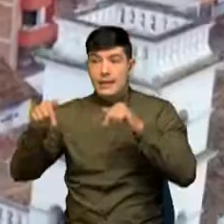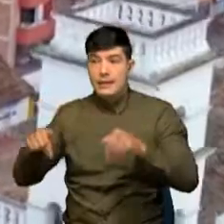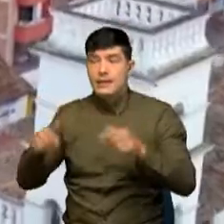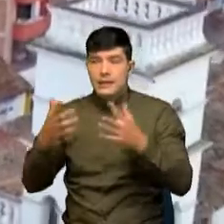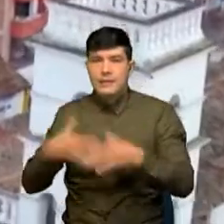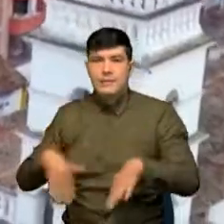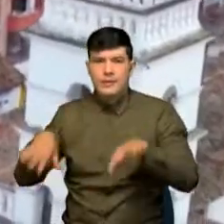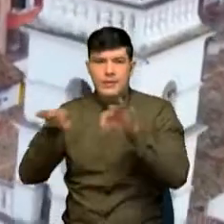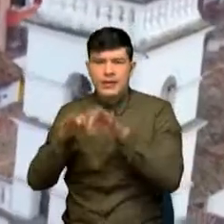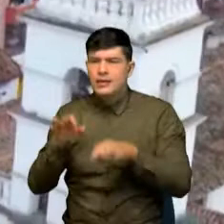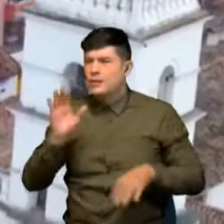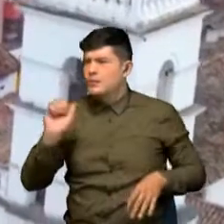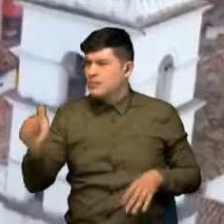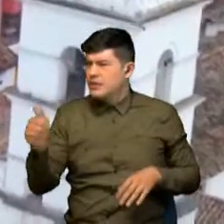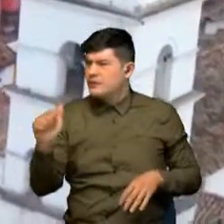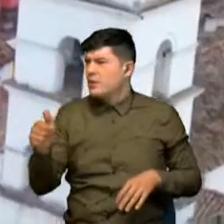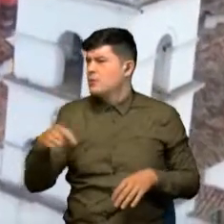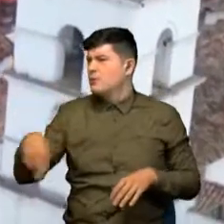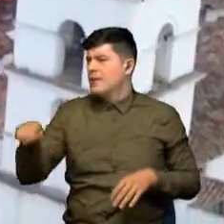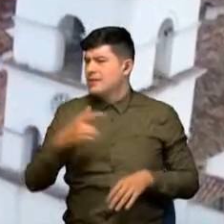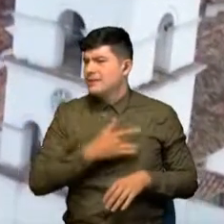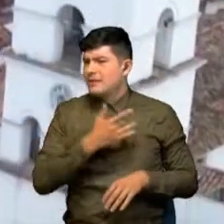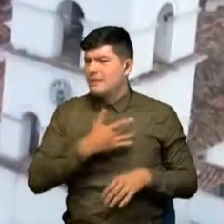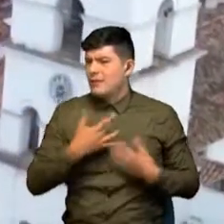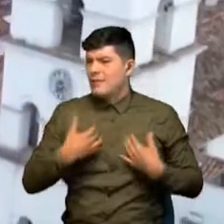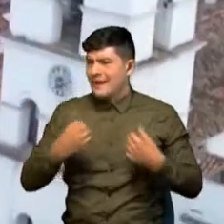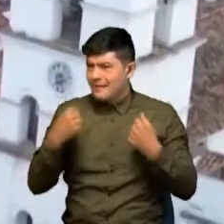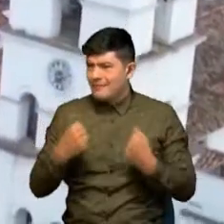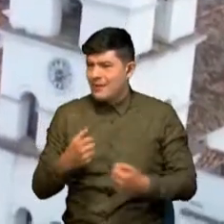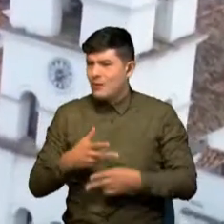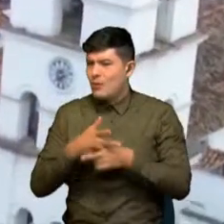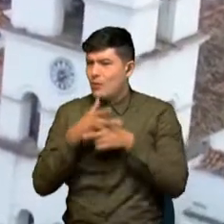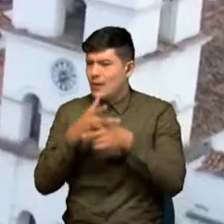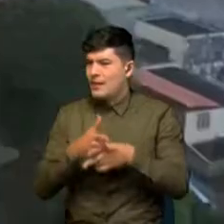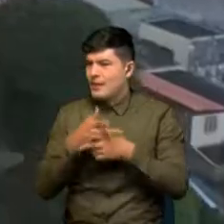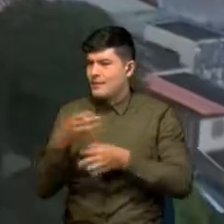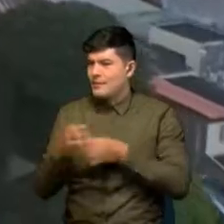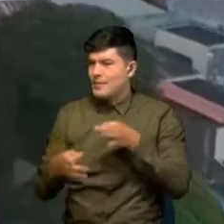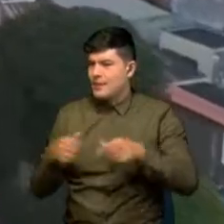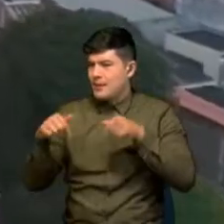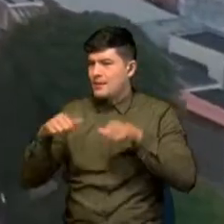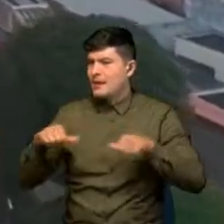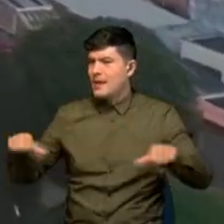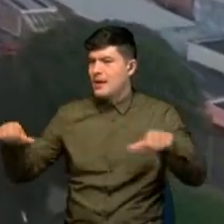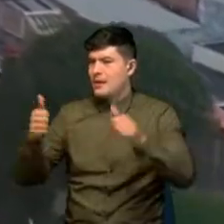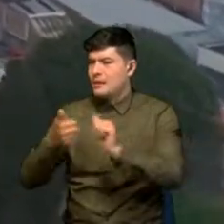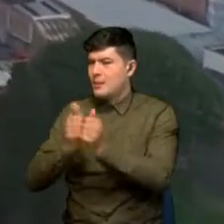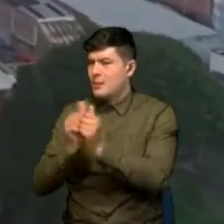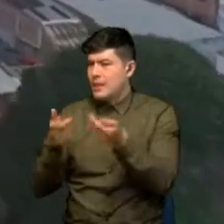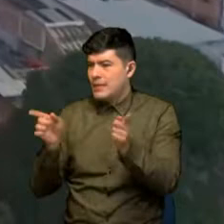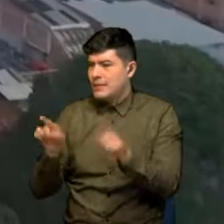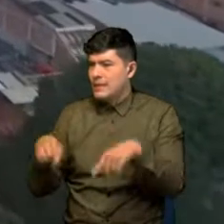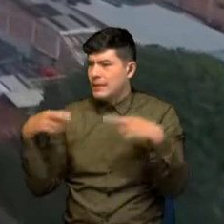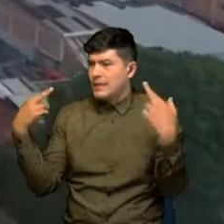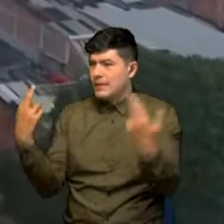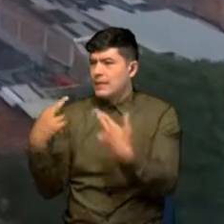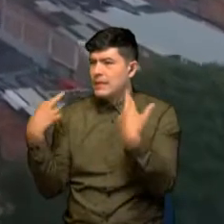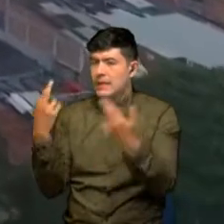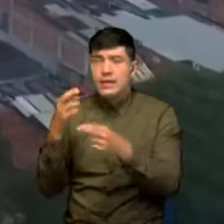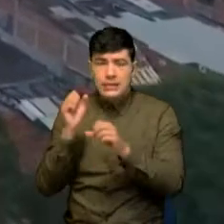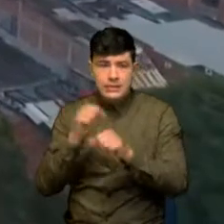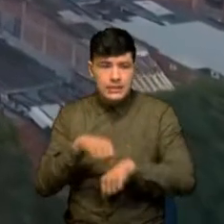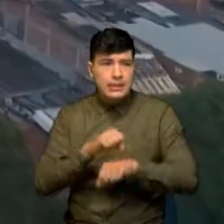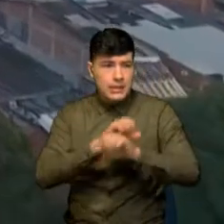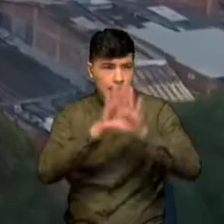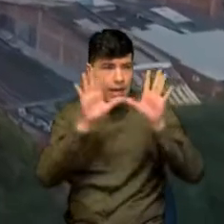que desde ustedes mismos puedan apropiarse a cuidar este escenario deportivo y de recreación. Claro que sí, nosotros también en el barrio tenemos